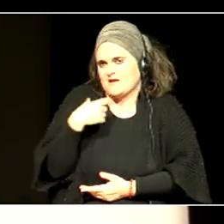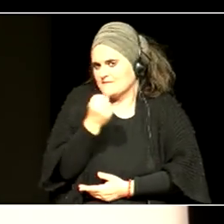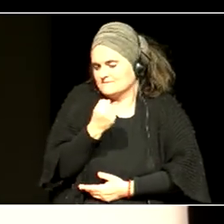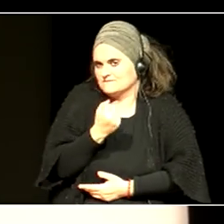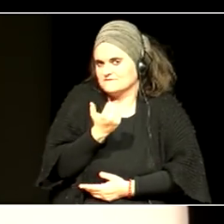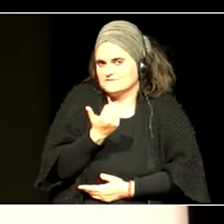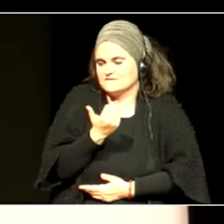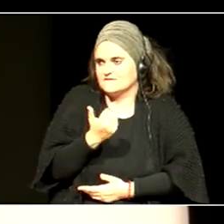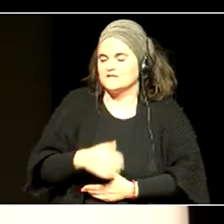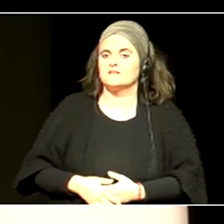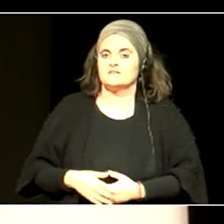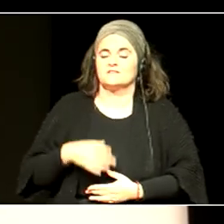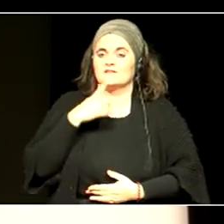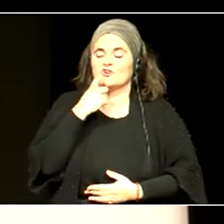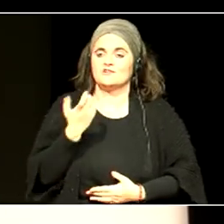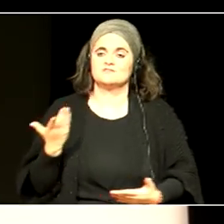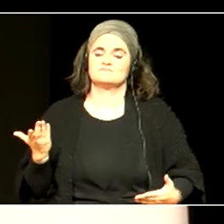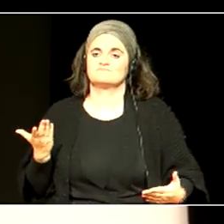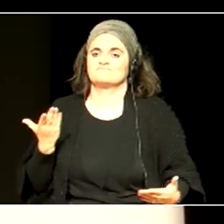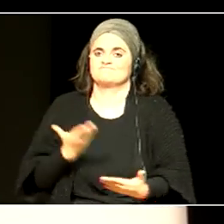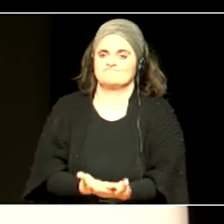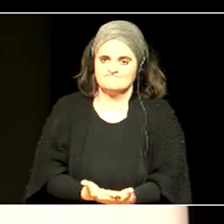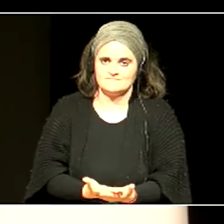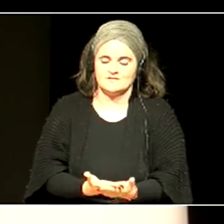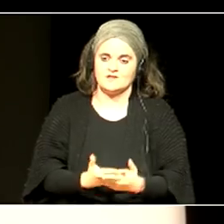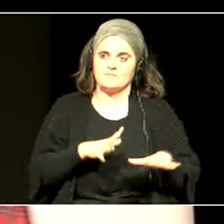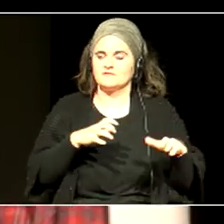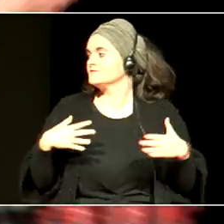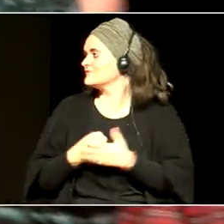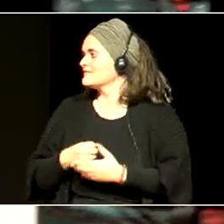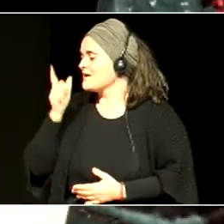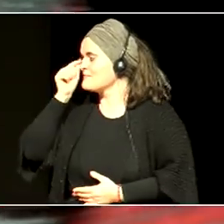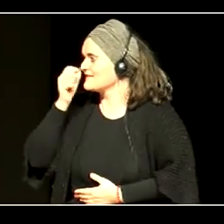bu Eren gu